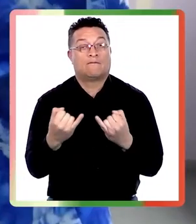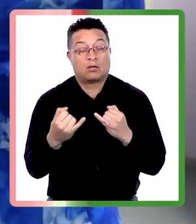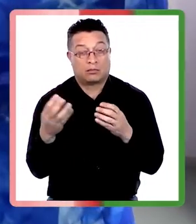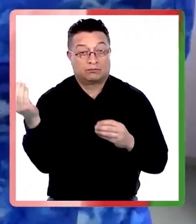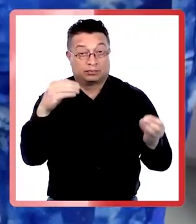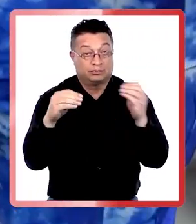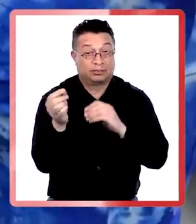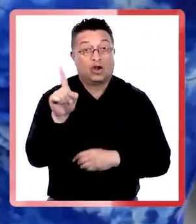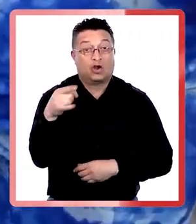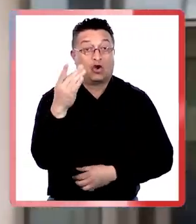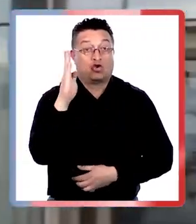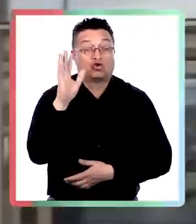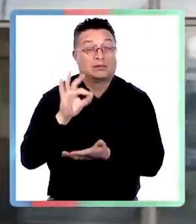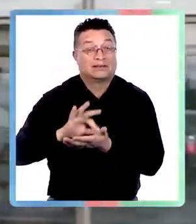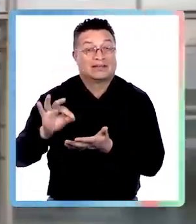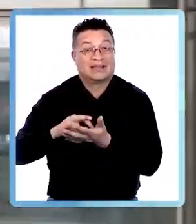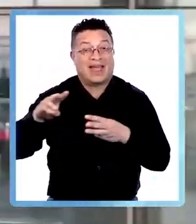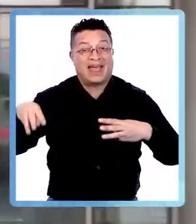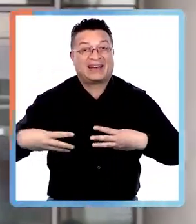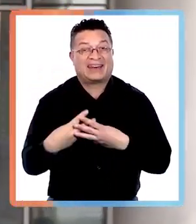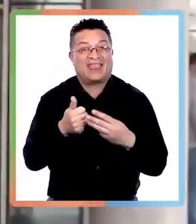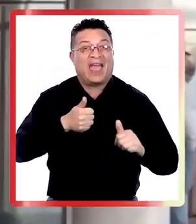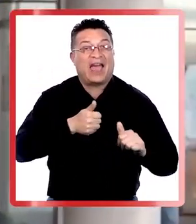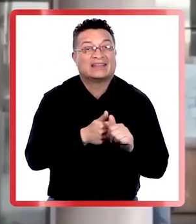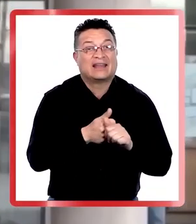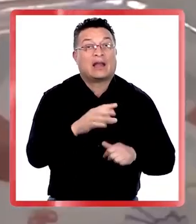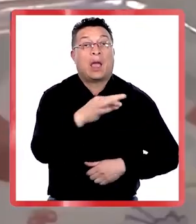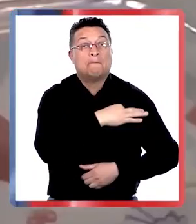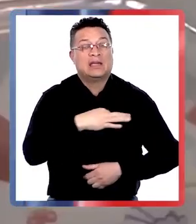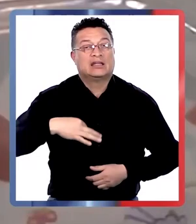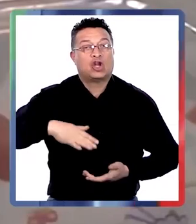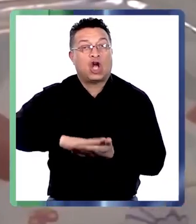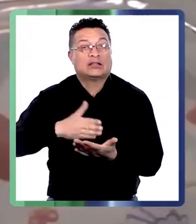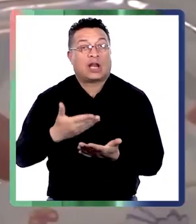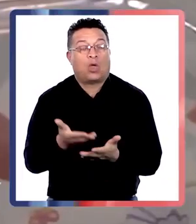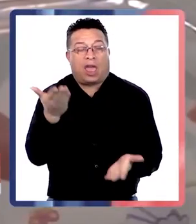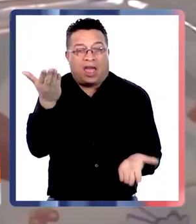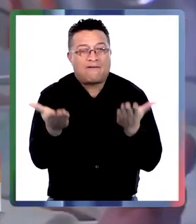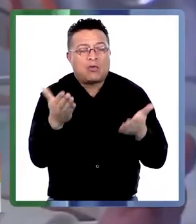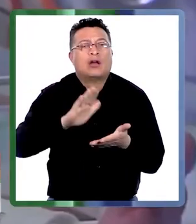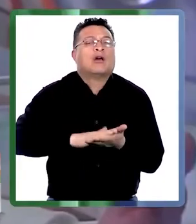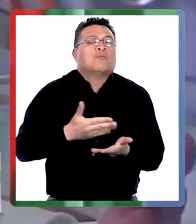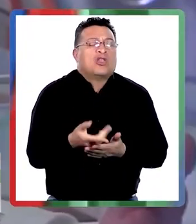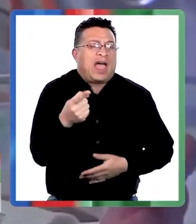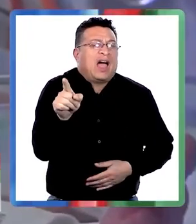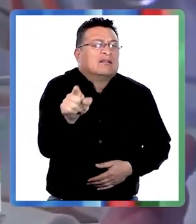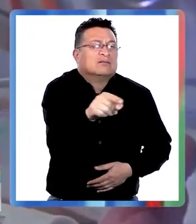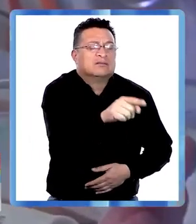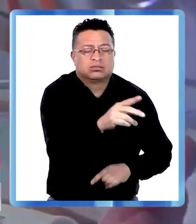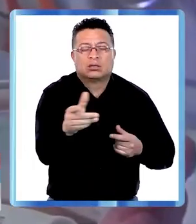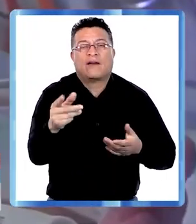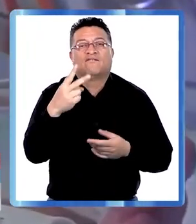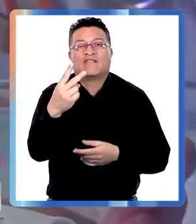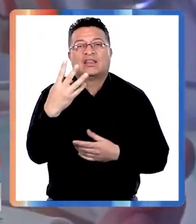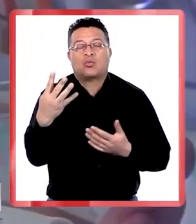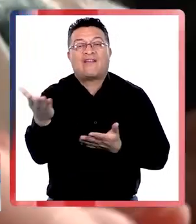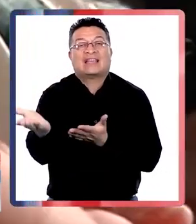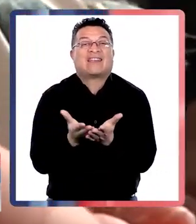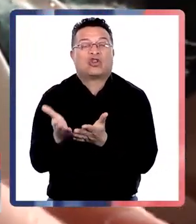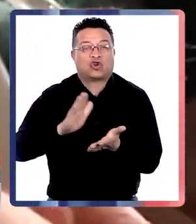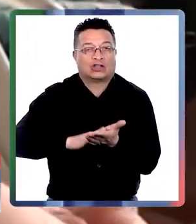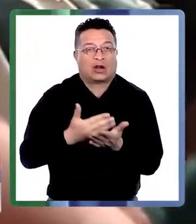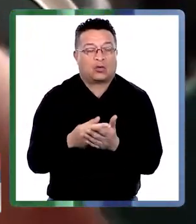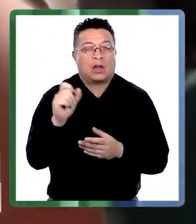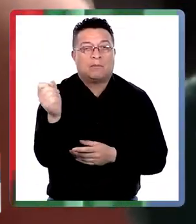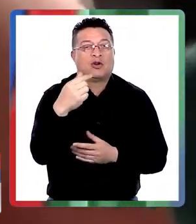El informe elaborado por la Subsecretaría de Redes Asistenciales del Ministerio de Salud evaluó el desempeño de los 29 servicios de